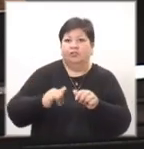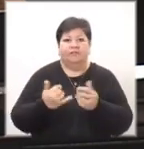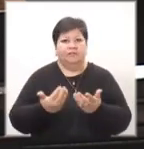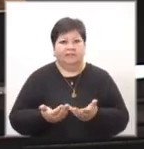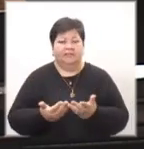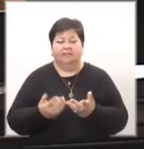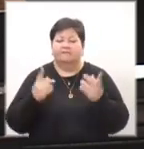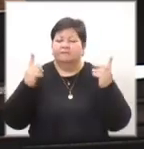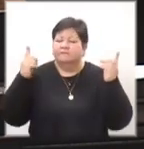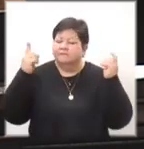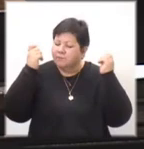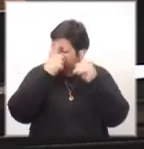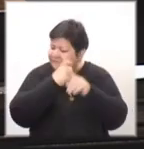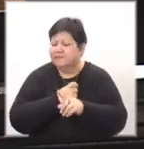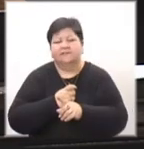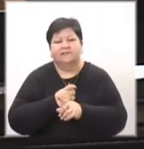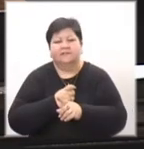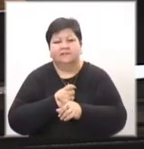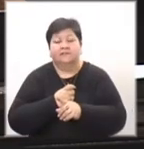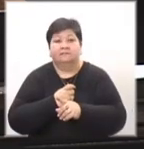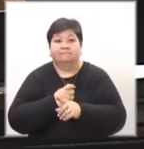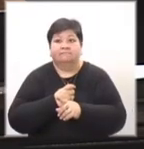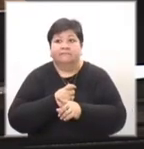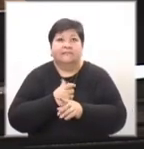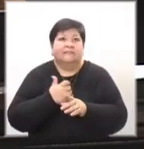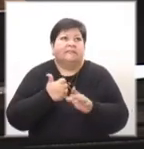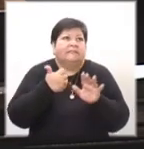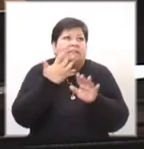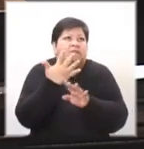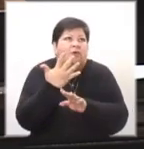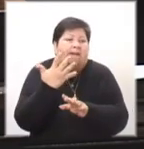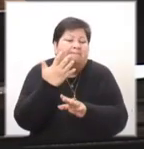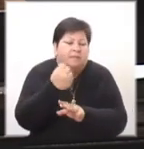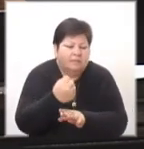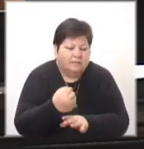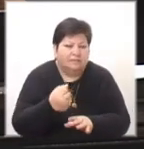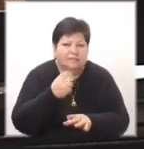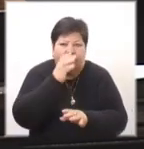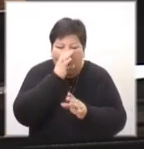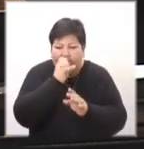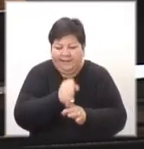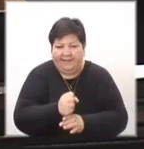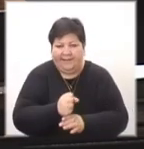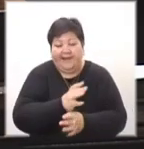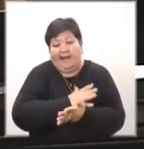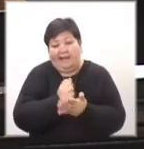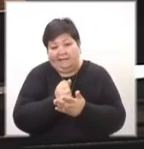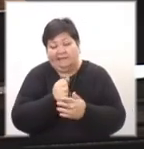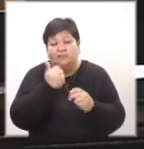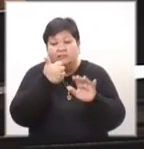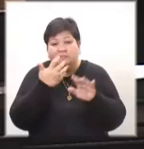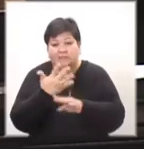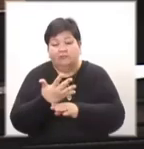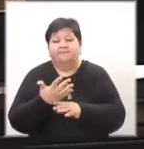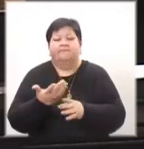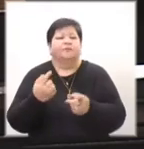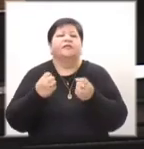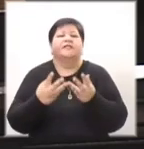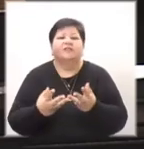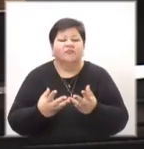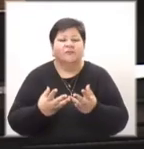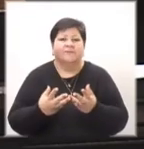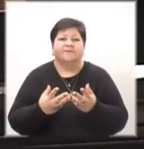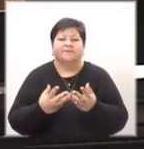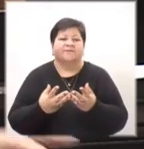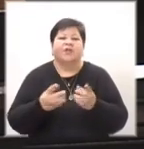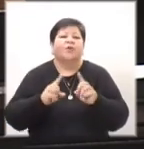muy dificultoso llegar a dicha edad. Dijimos muchas veces en la comisión, señor presidente, no se trata solamente de